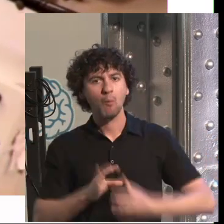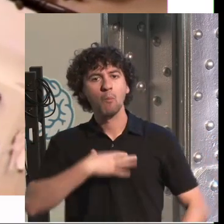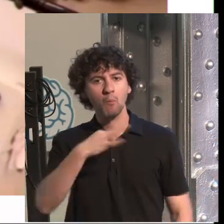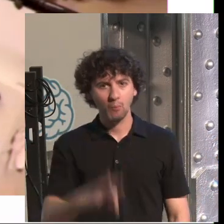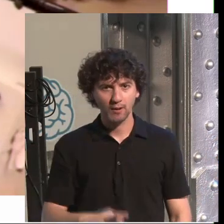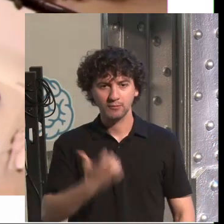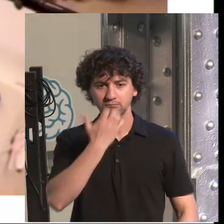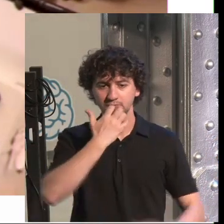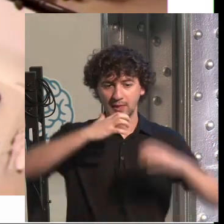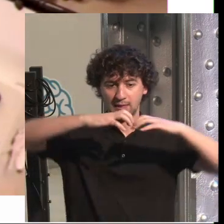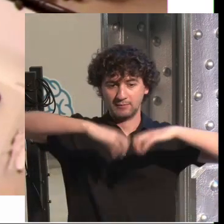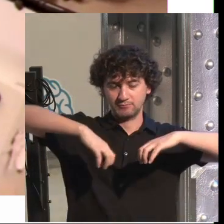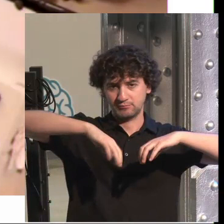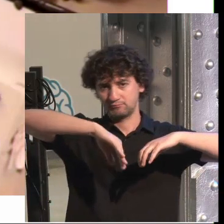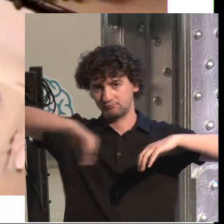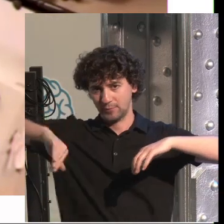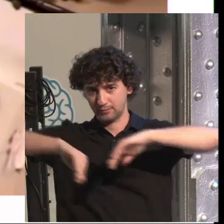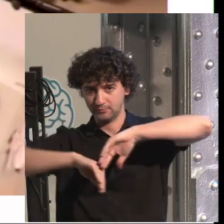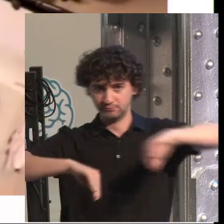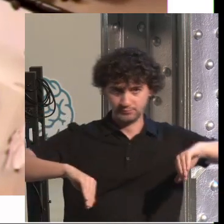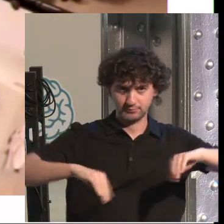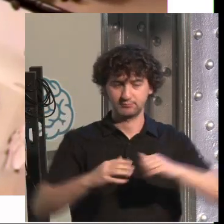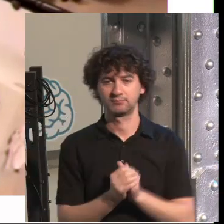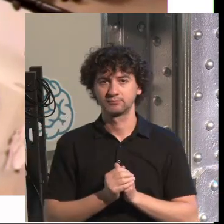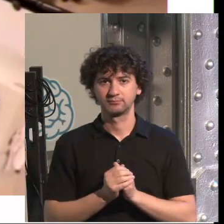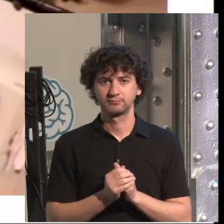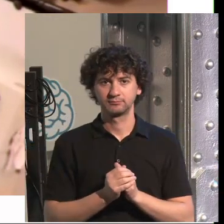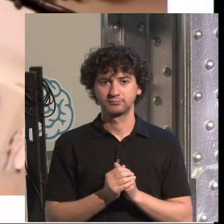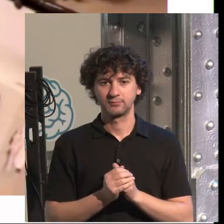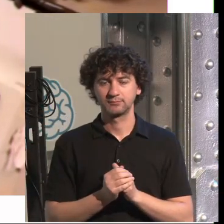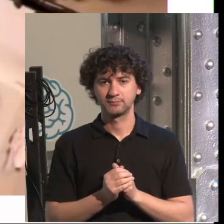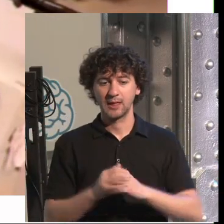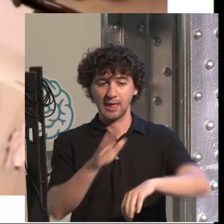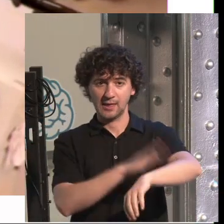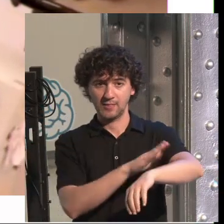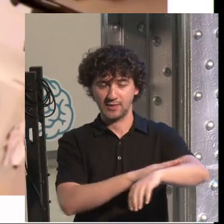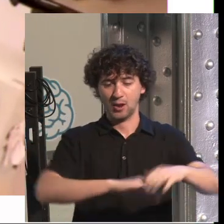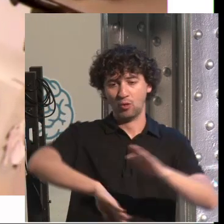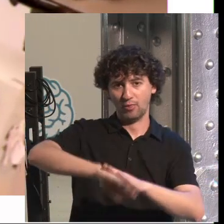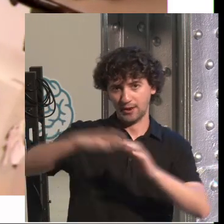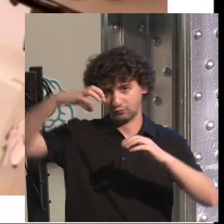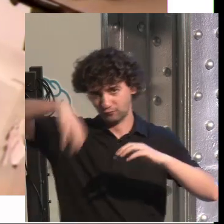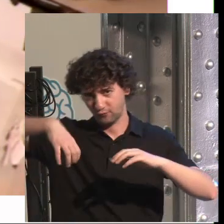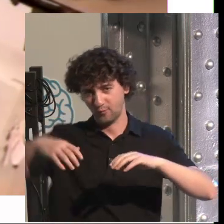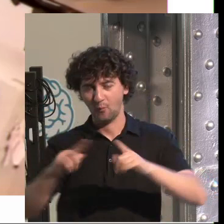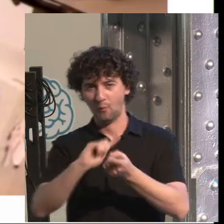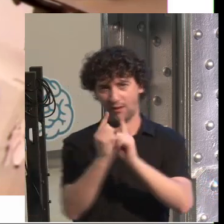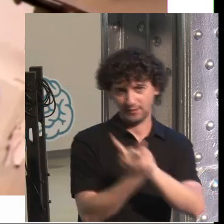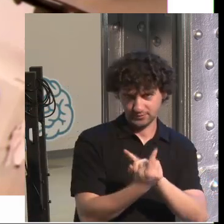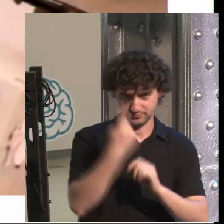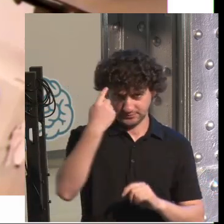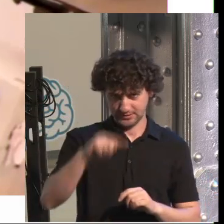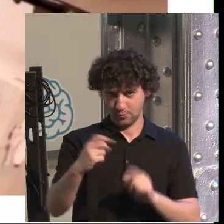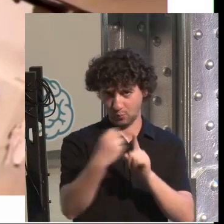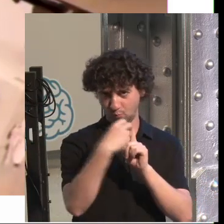el hemisferio, el brazo derecho, hemisferio izquierdo, y luego hemisferio izquierdo, brazo derecho. O al revés, hemisferio derecho,